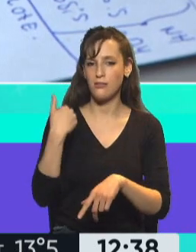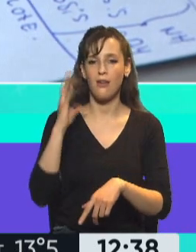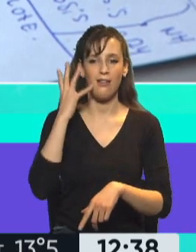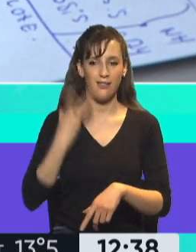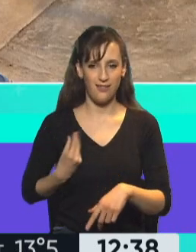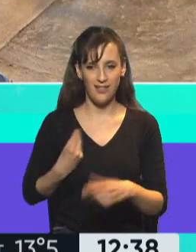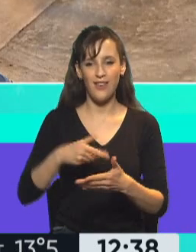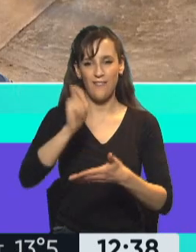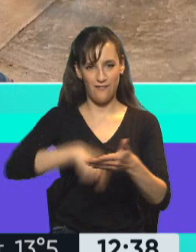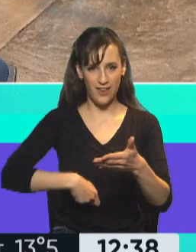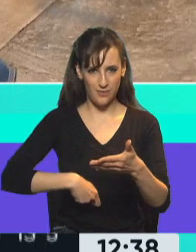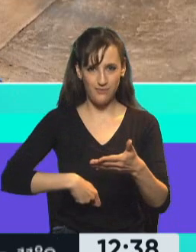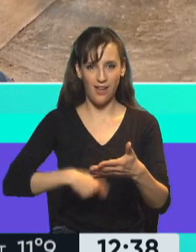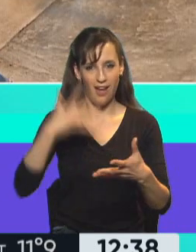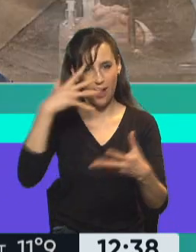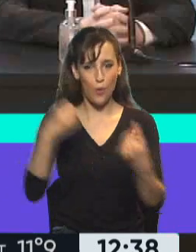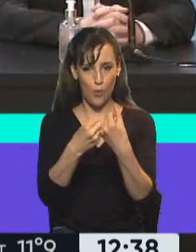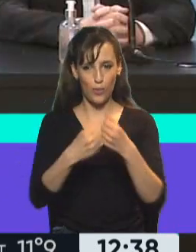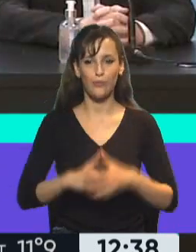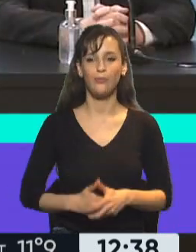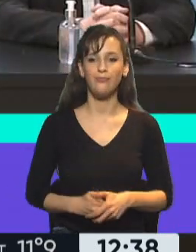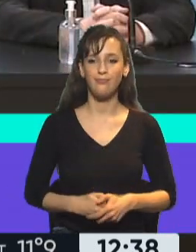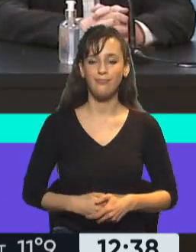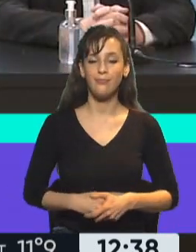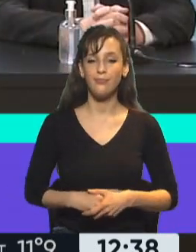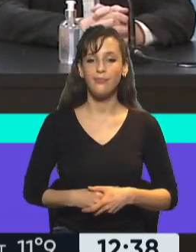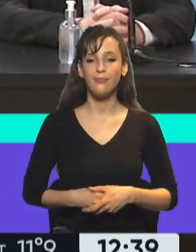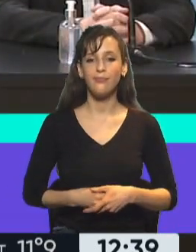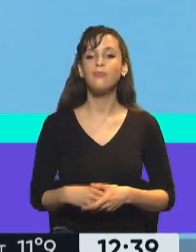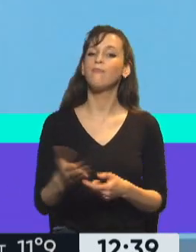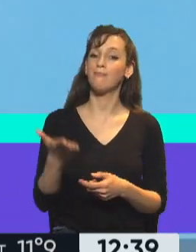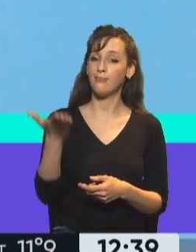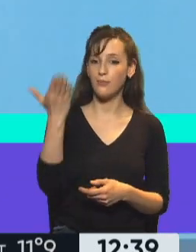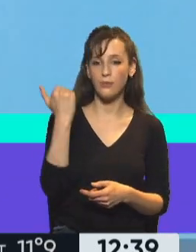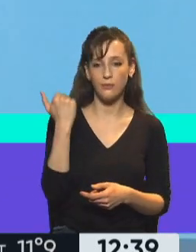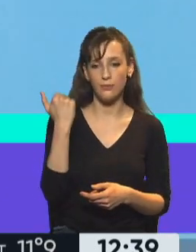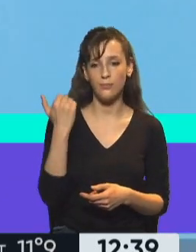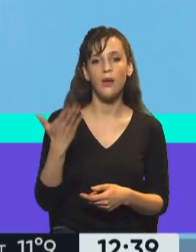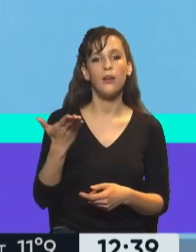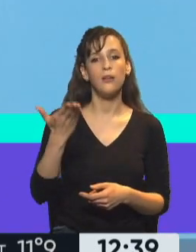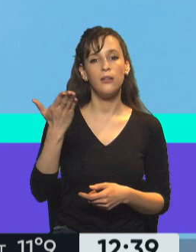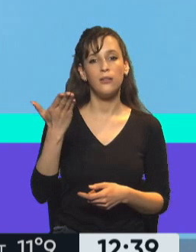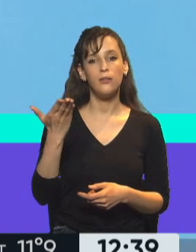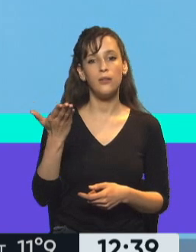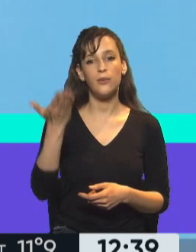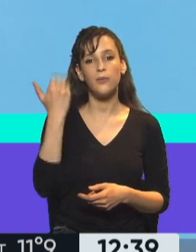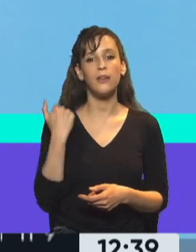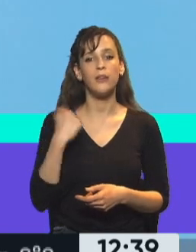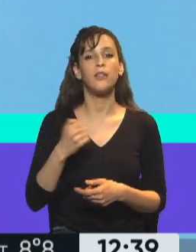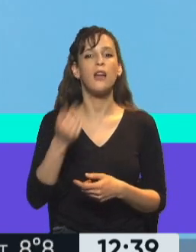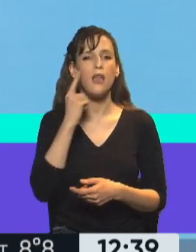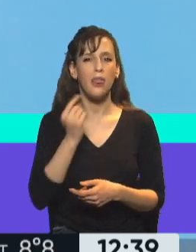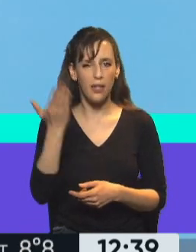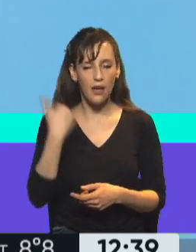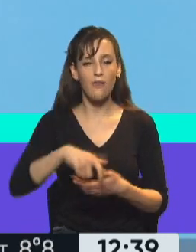y la palabra de la ministra Carla Bisotti. En el día de ayer firmé un acuerdo vinculante con